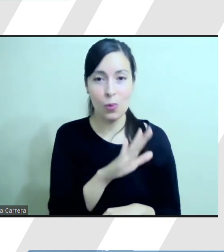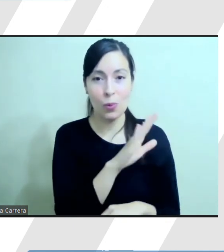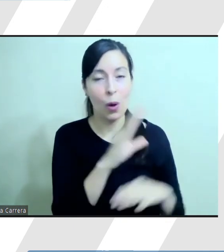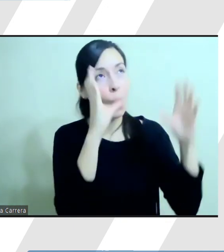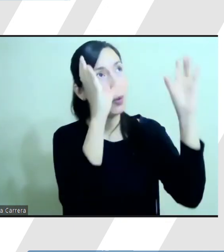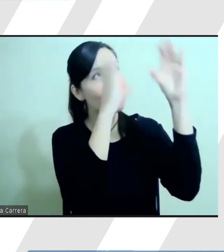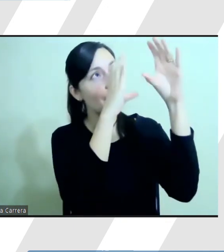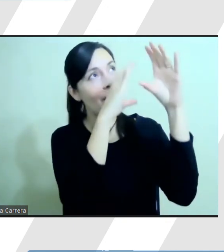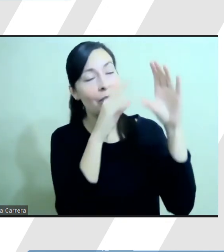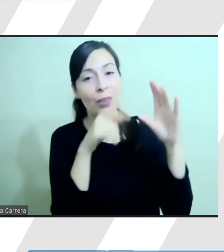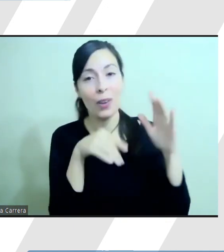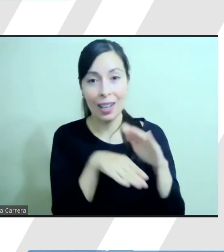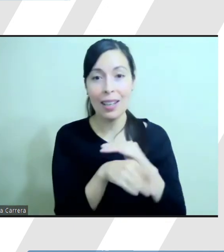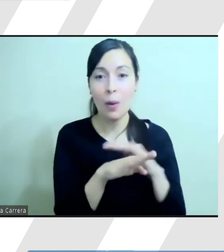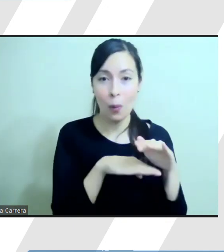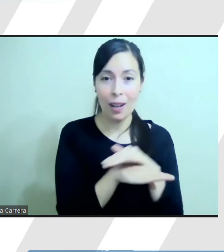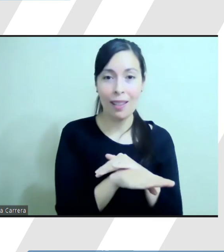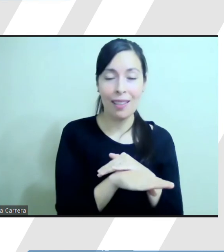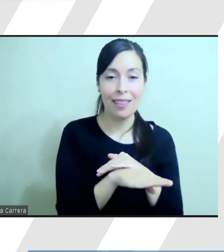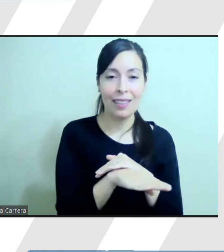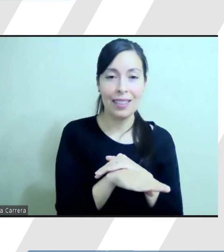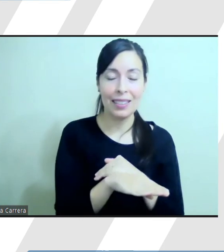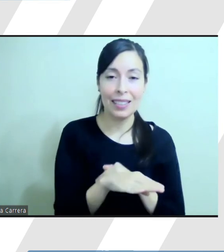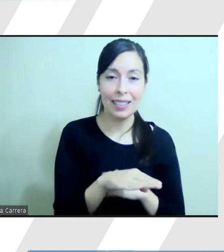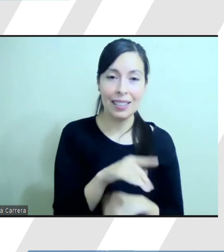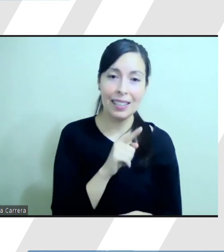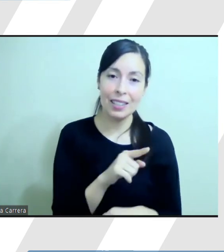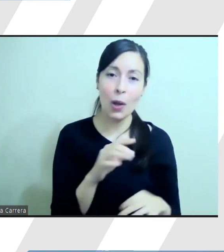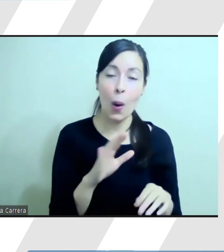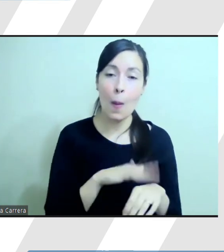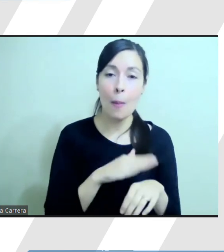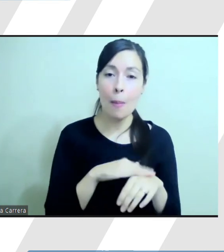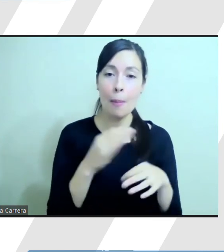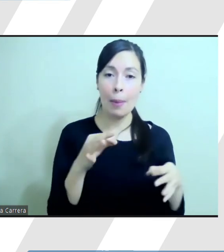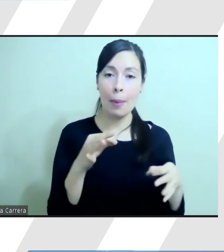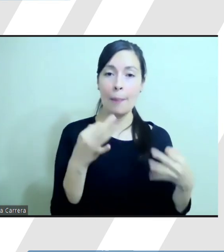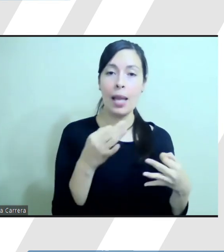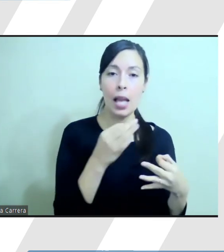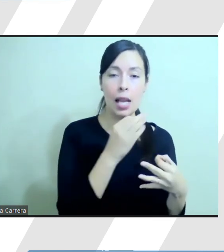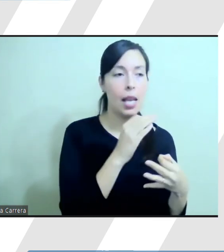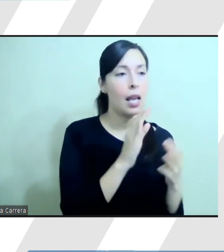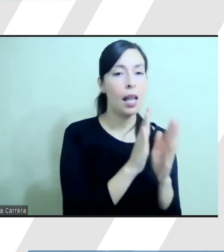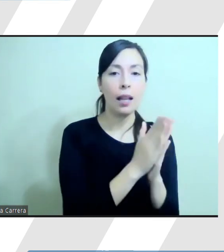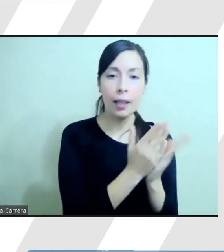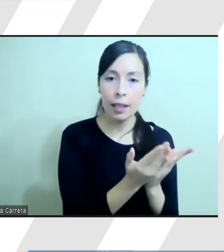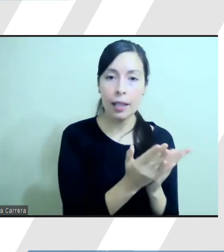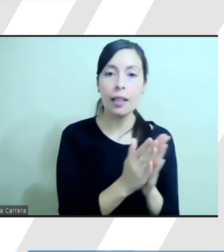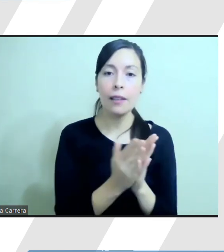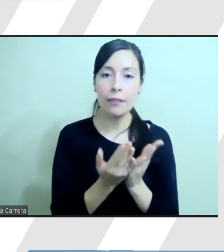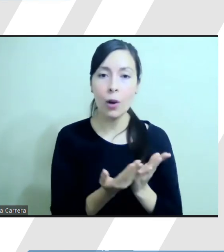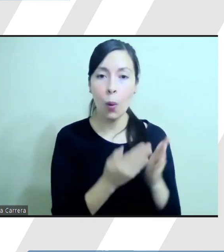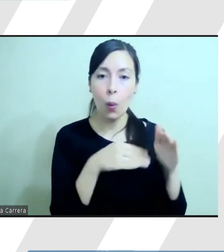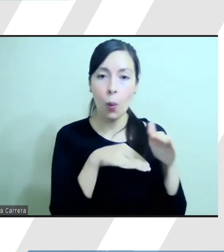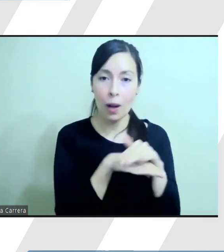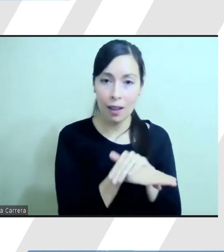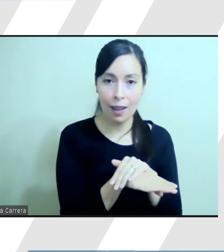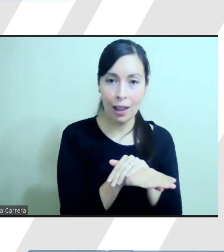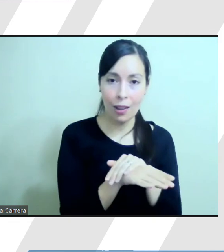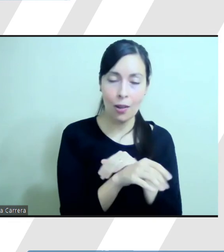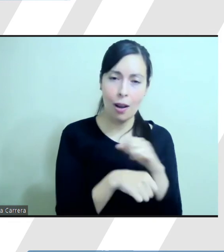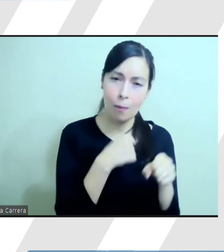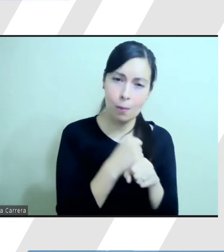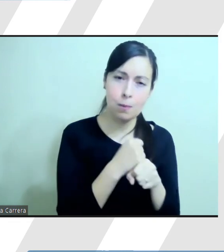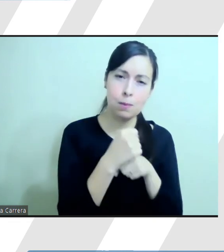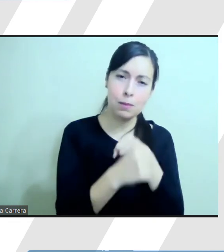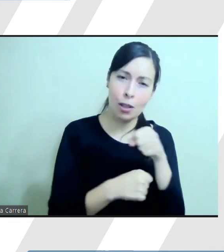Observatorio Nacional. Y esto eran papeles, libros y otras cosas que estaban guardados desde el tiempo de Rutjan y